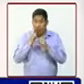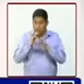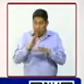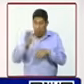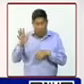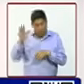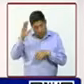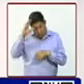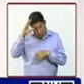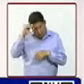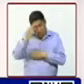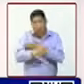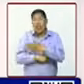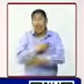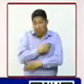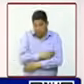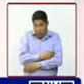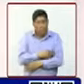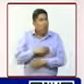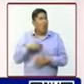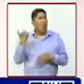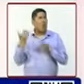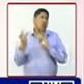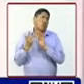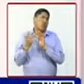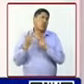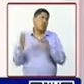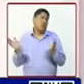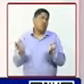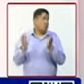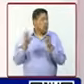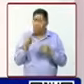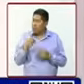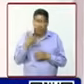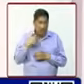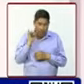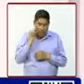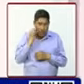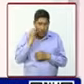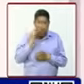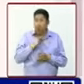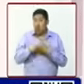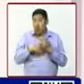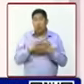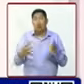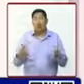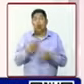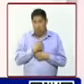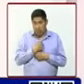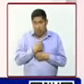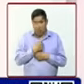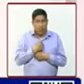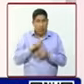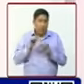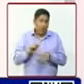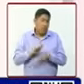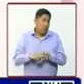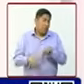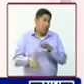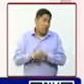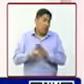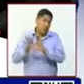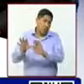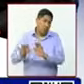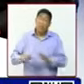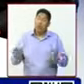se cumplan. No estamos relacionados con ningún otro medio para hacer esta campaña, comenzamos ayer, y todo lo que se recibe queda en manos de los que